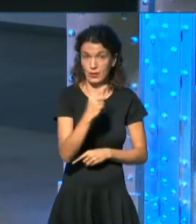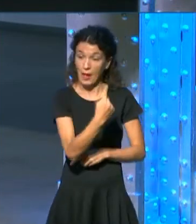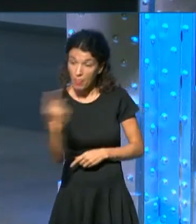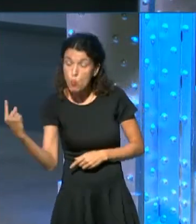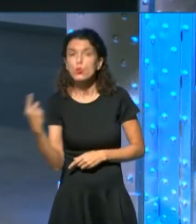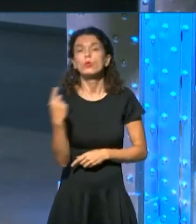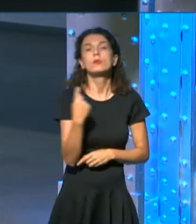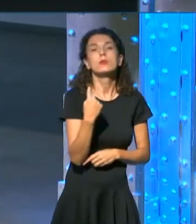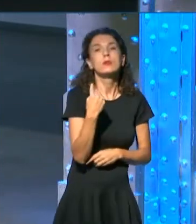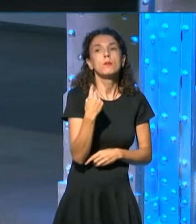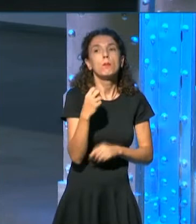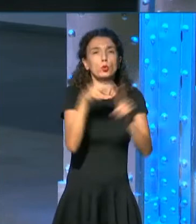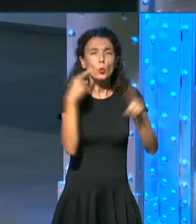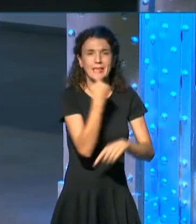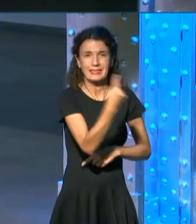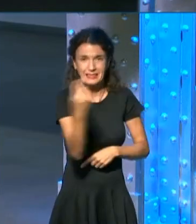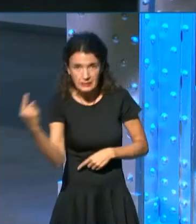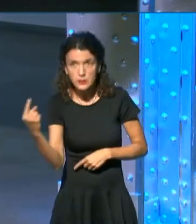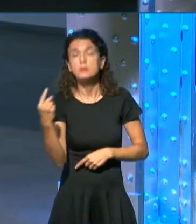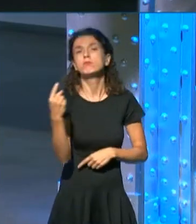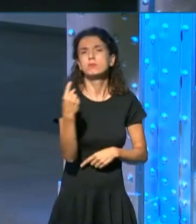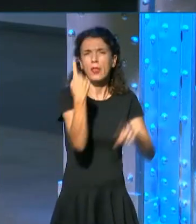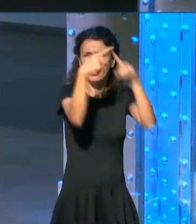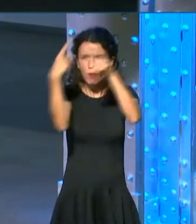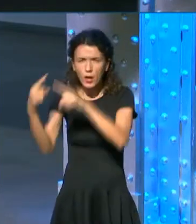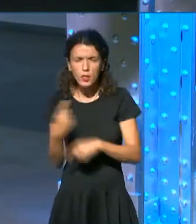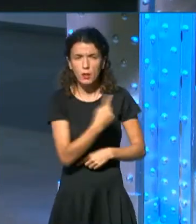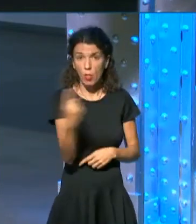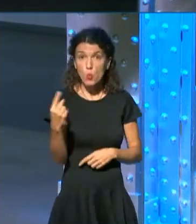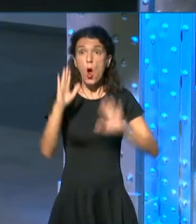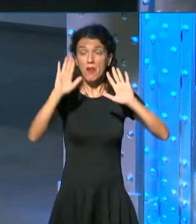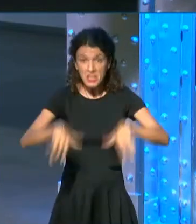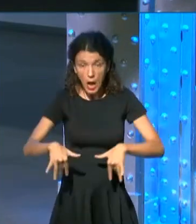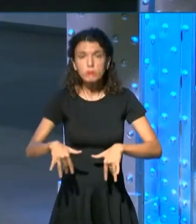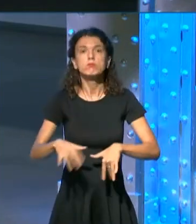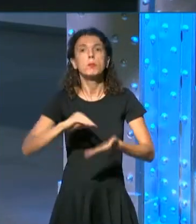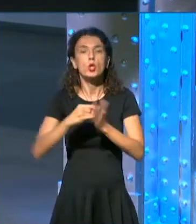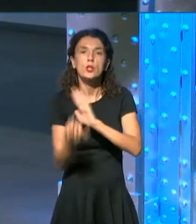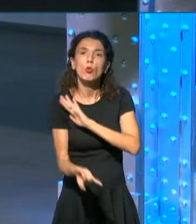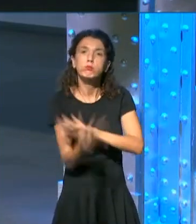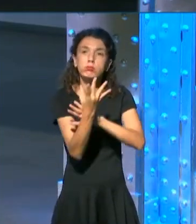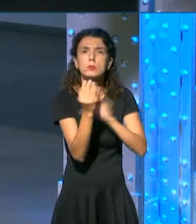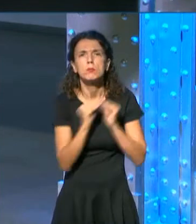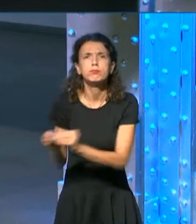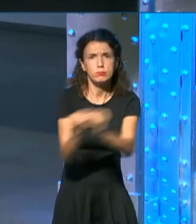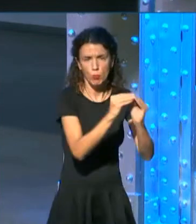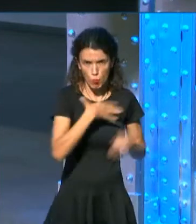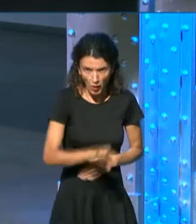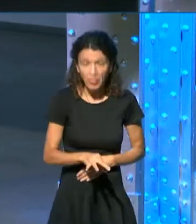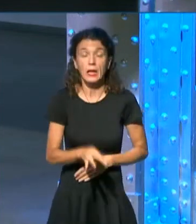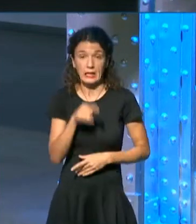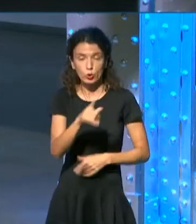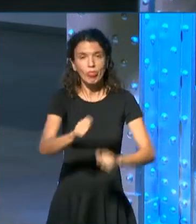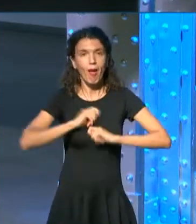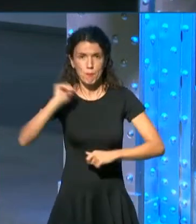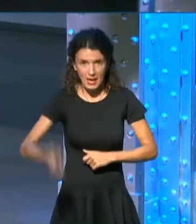cómo con tres visiones y con tres aproximaciones muy distintas se puede hacer un proyecto unificado, que es en realidad lo que le enriquece,